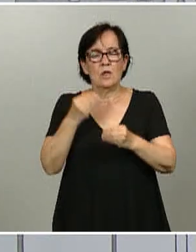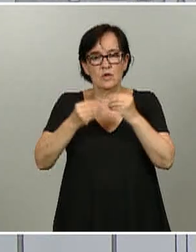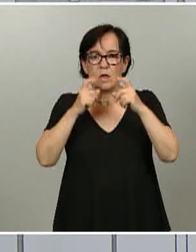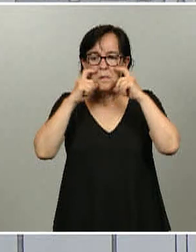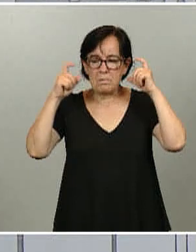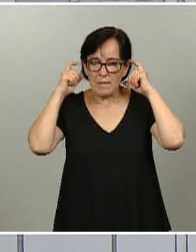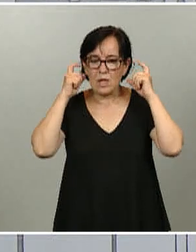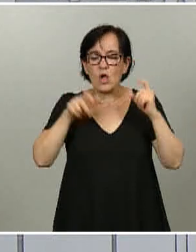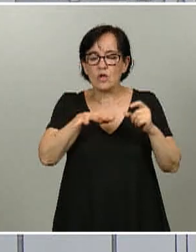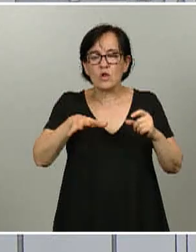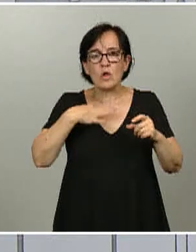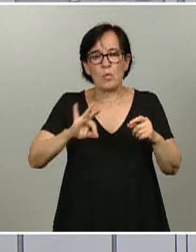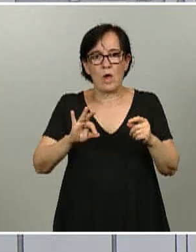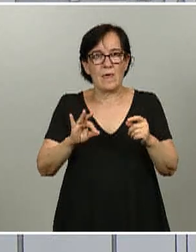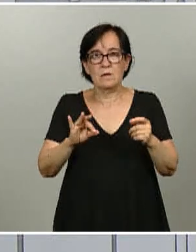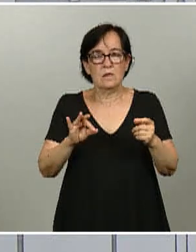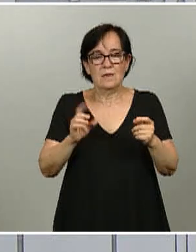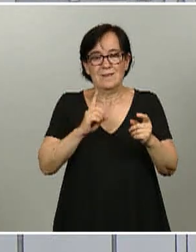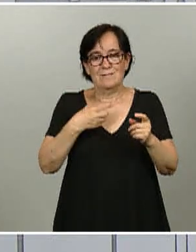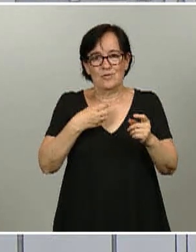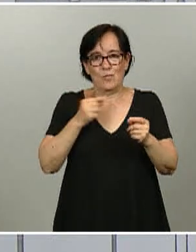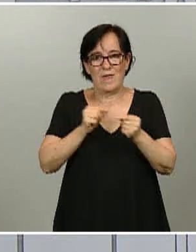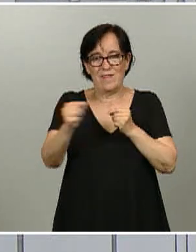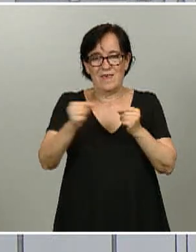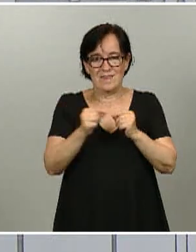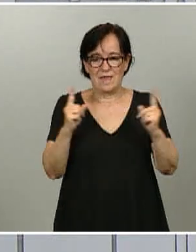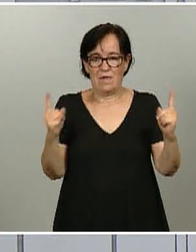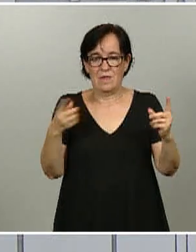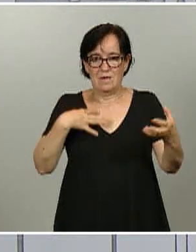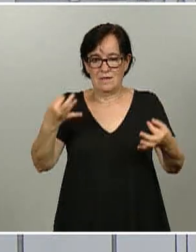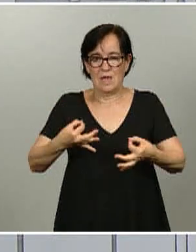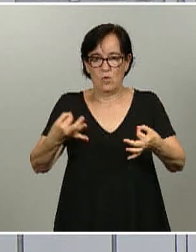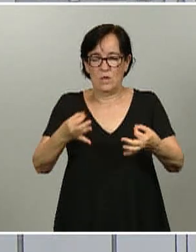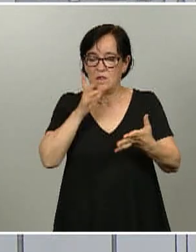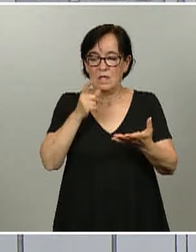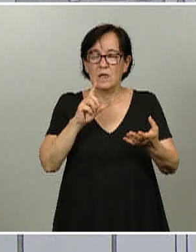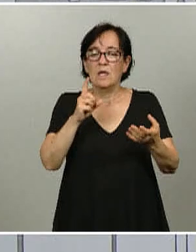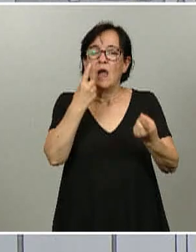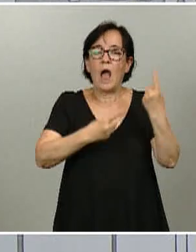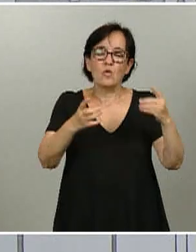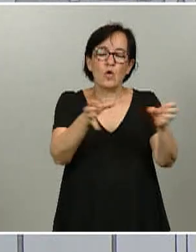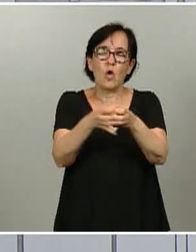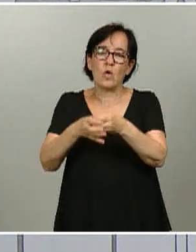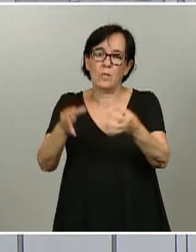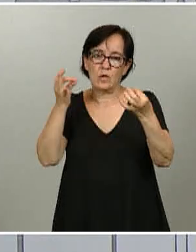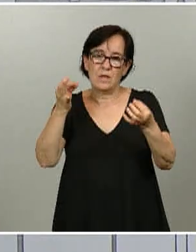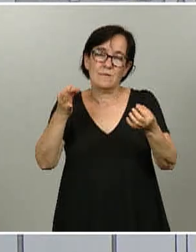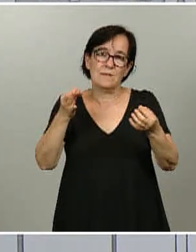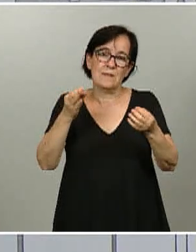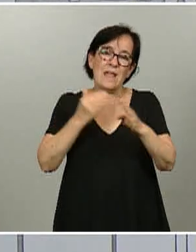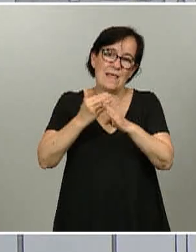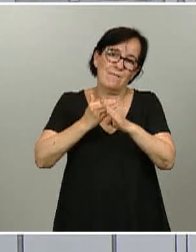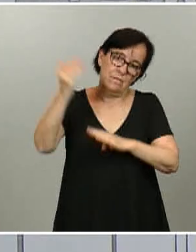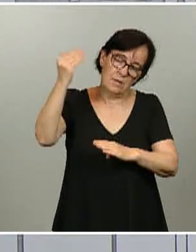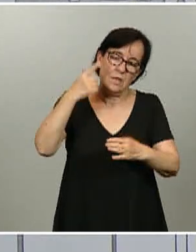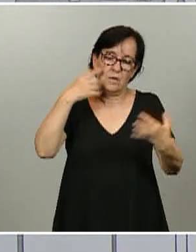puedan mantener las distancias de seguridad adecuadas y para algunos grupos concretos de alto riesgo y en los medios de